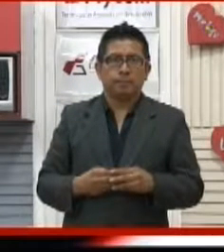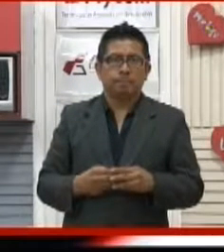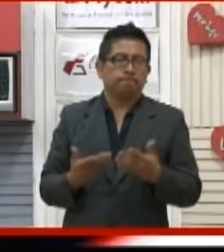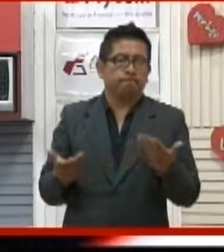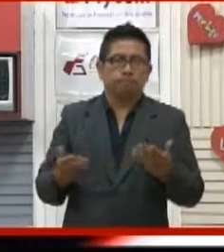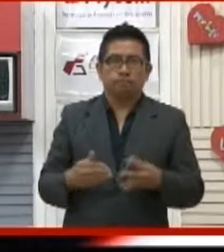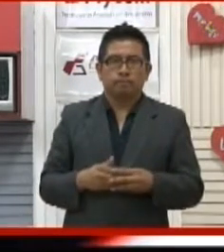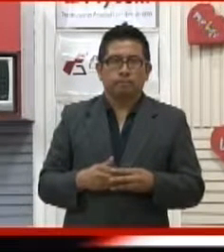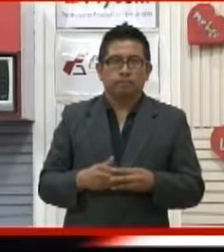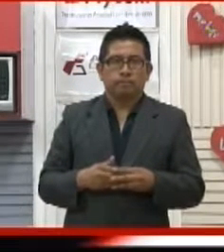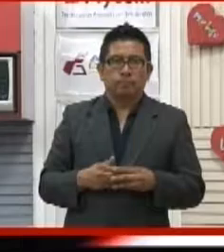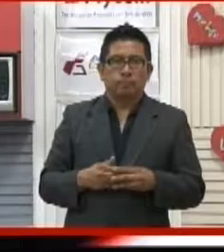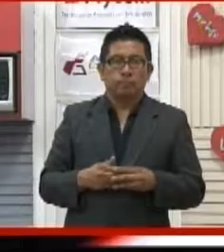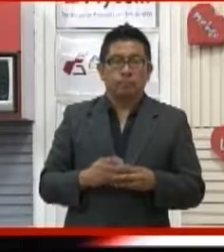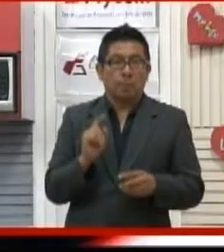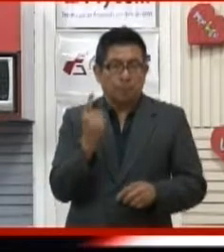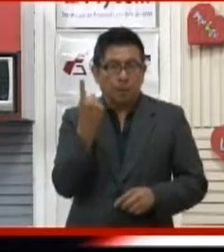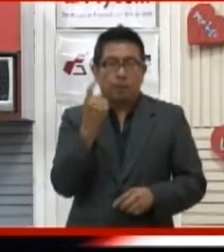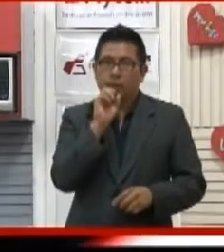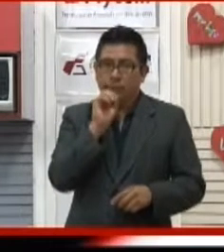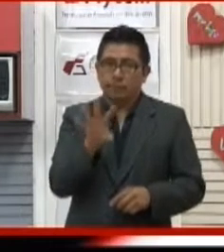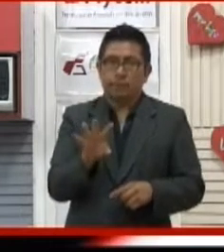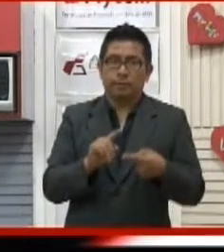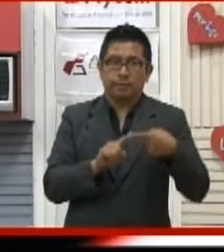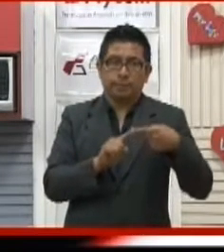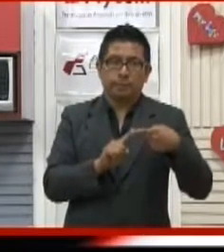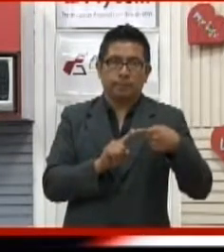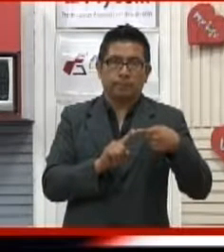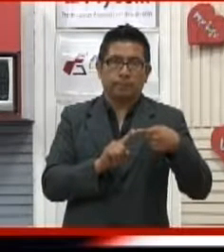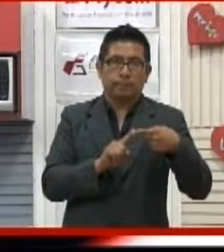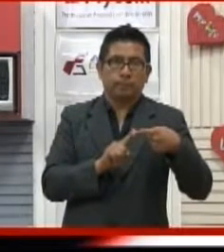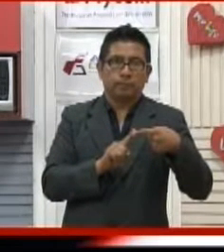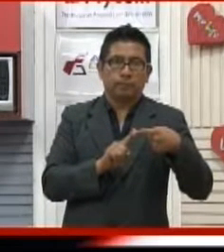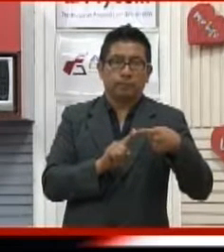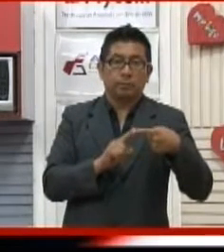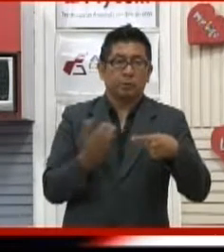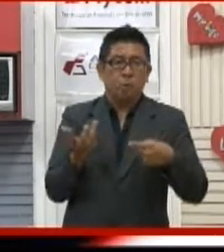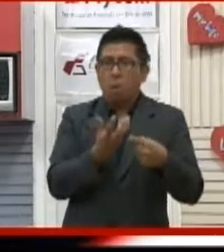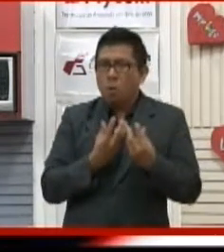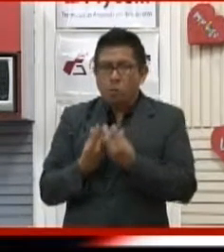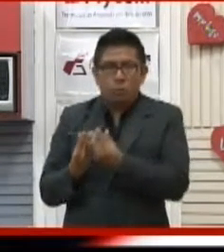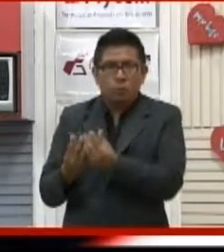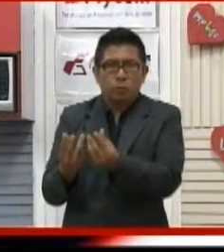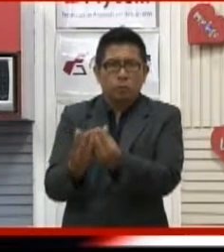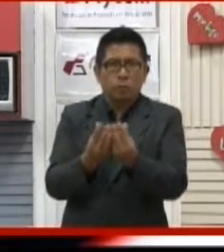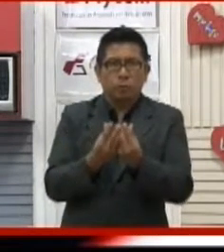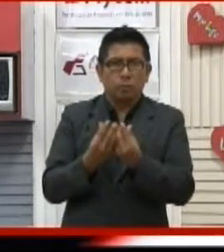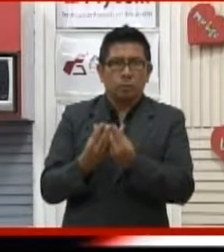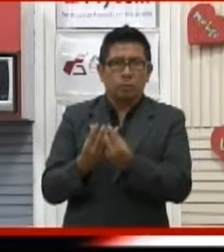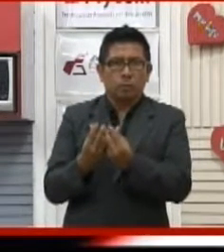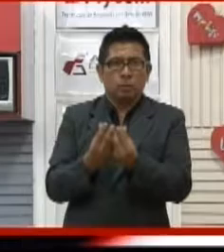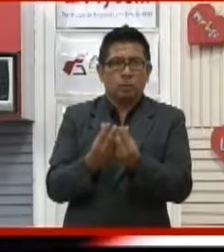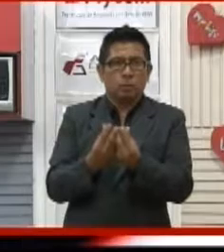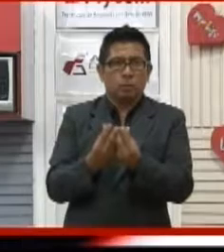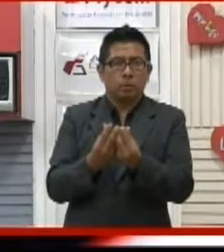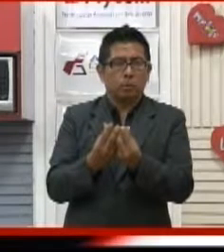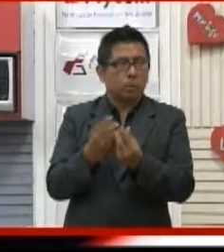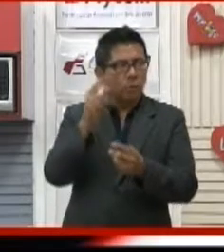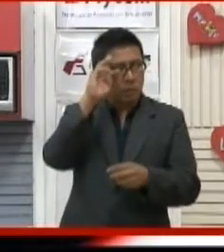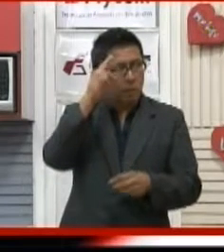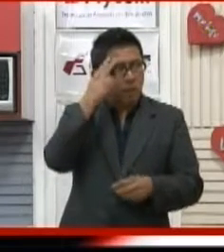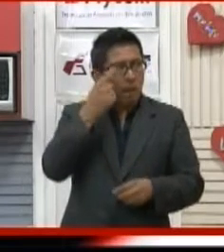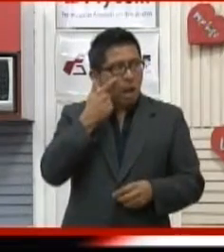pues, en primer lugar, que la sociedad sea quizás un poco